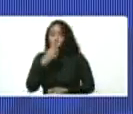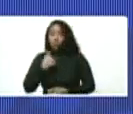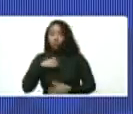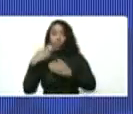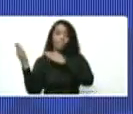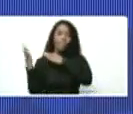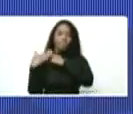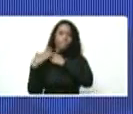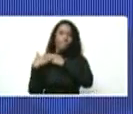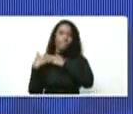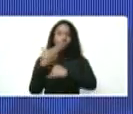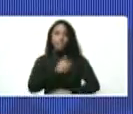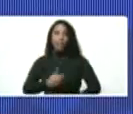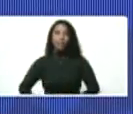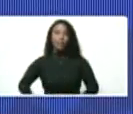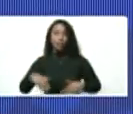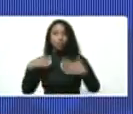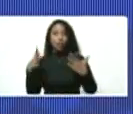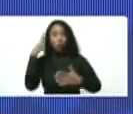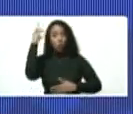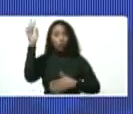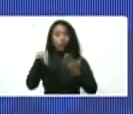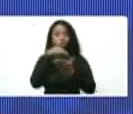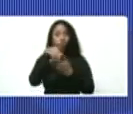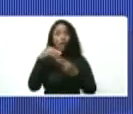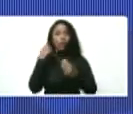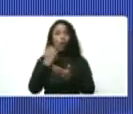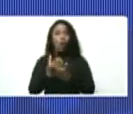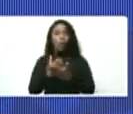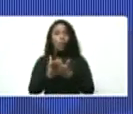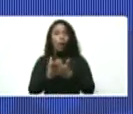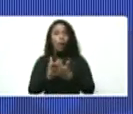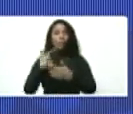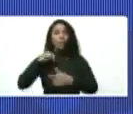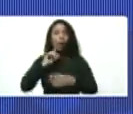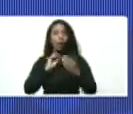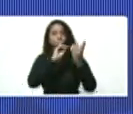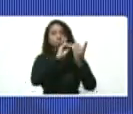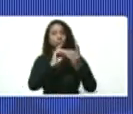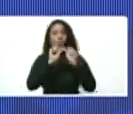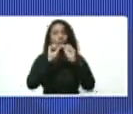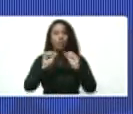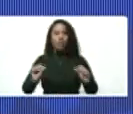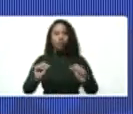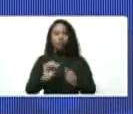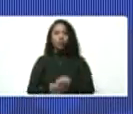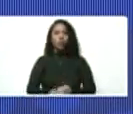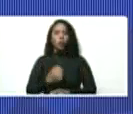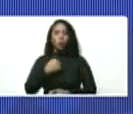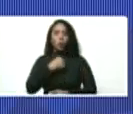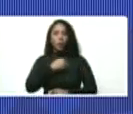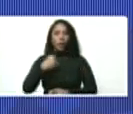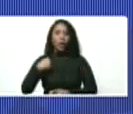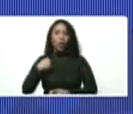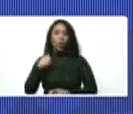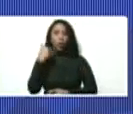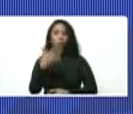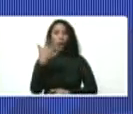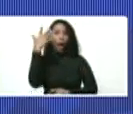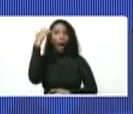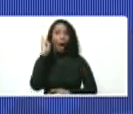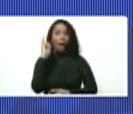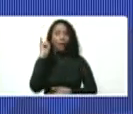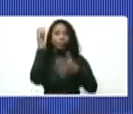convocados, presidente, a través del Consejo Nacional de Economía, a tener un diálogo permanente. Yo quiero que usted tenga